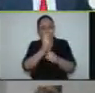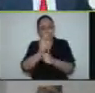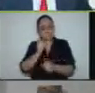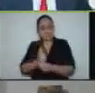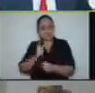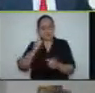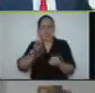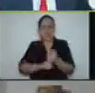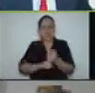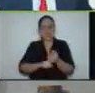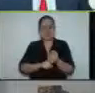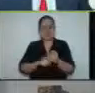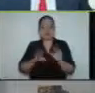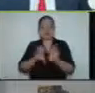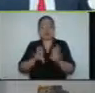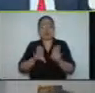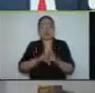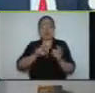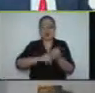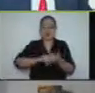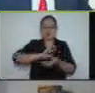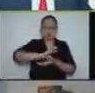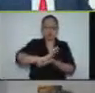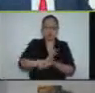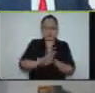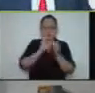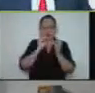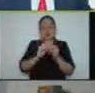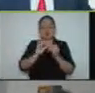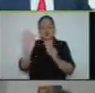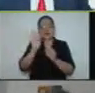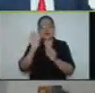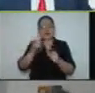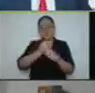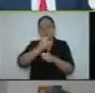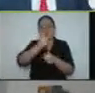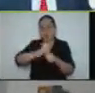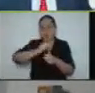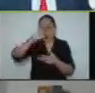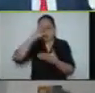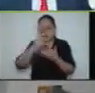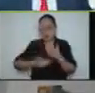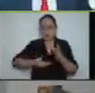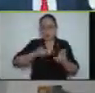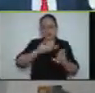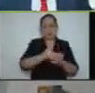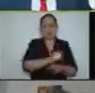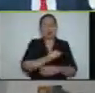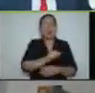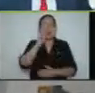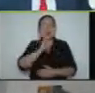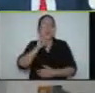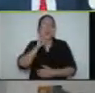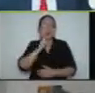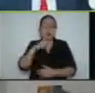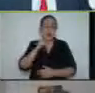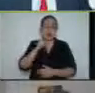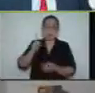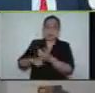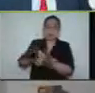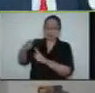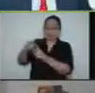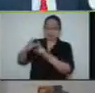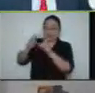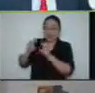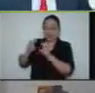resultar discriminatorias o pudieran constituir violencia política contra las mujeres en razón de género, pero la litis no fue esa. La